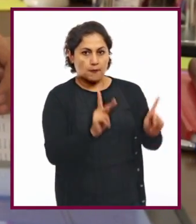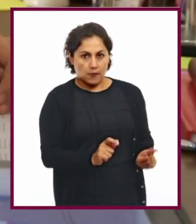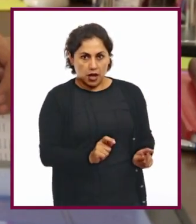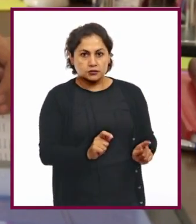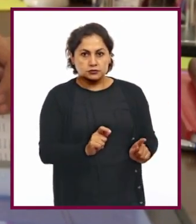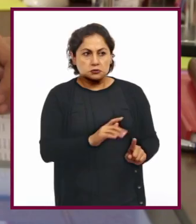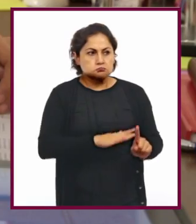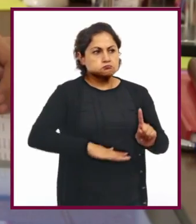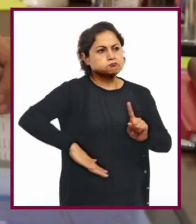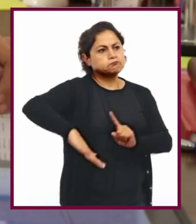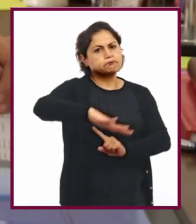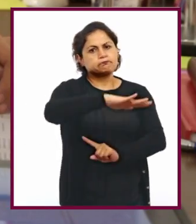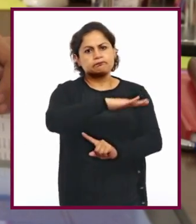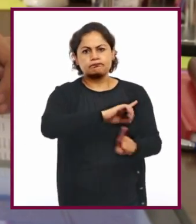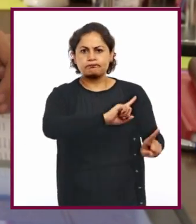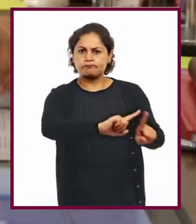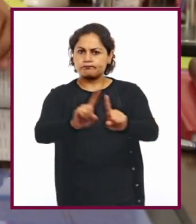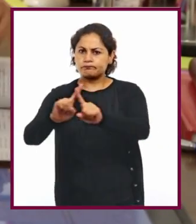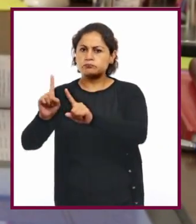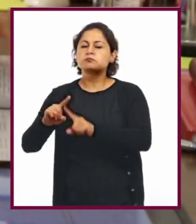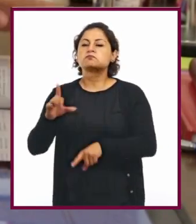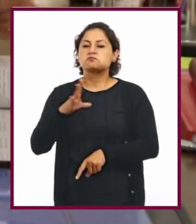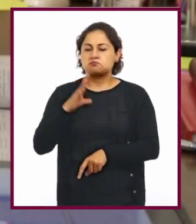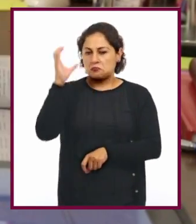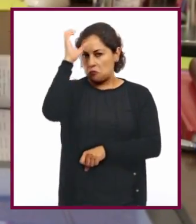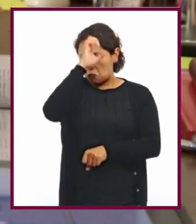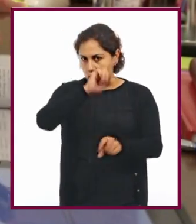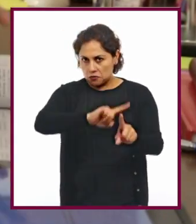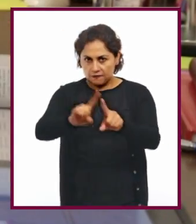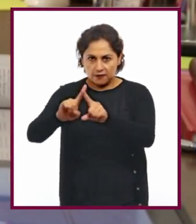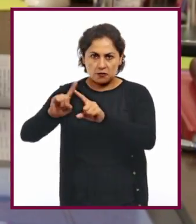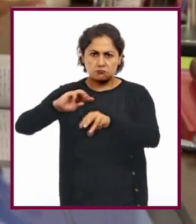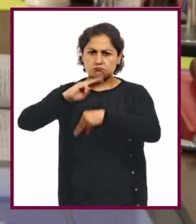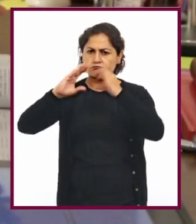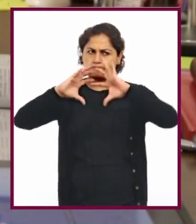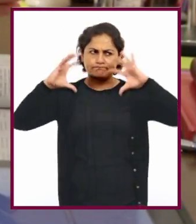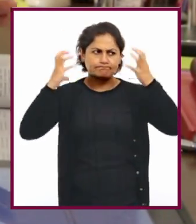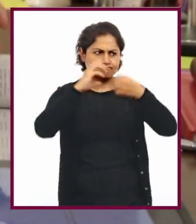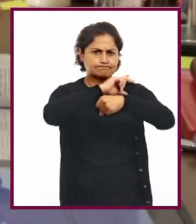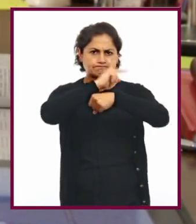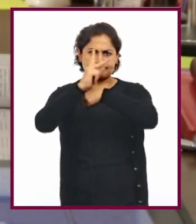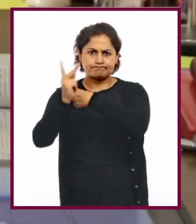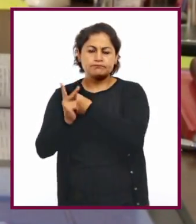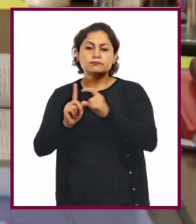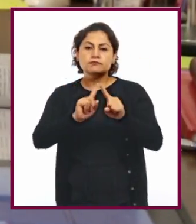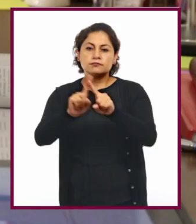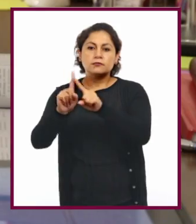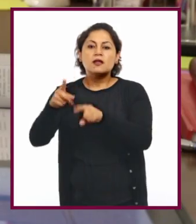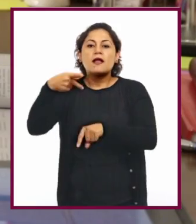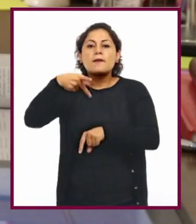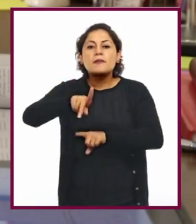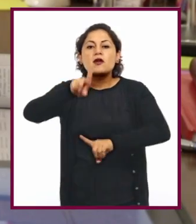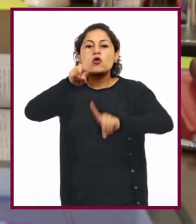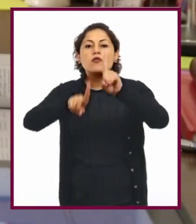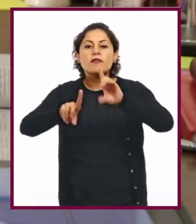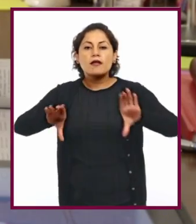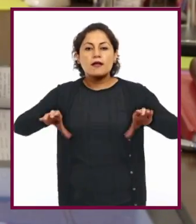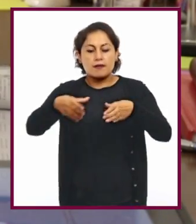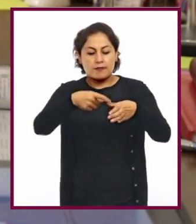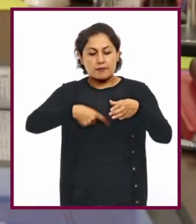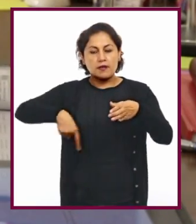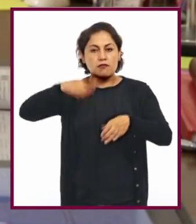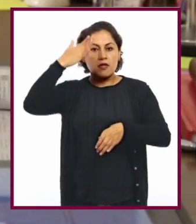lugar en todas las clases sociales, en todas las culturas, pueblos y regiones del mundo, pero depende de la colectividad